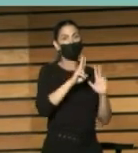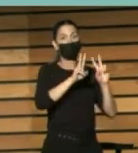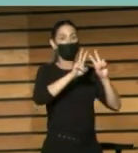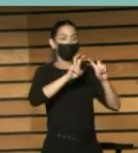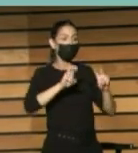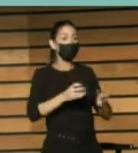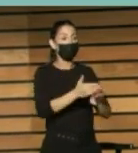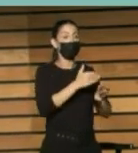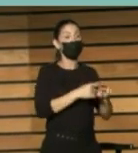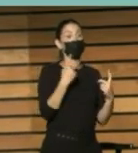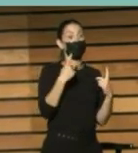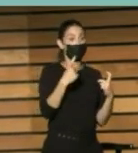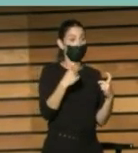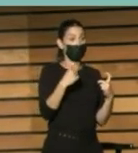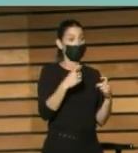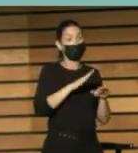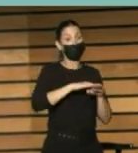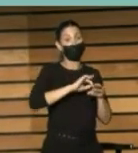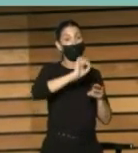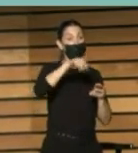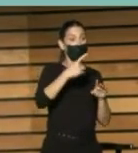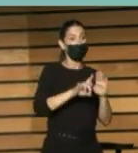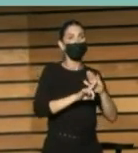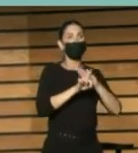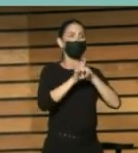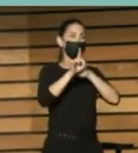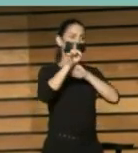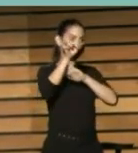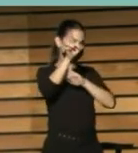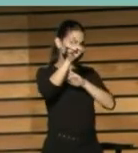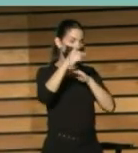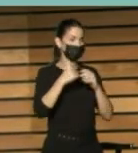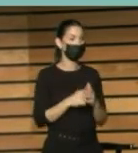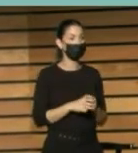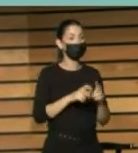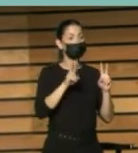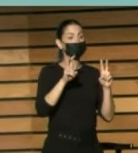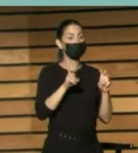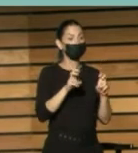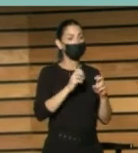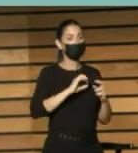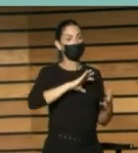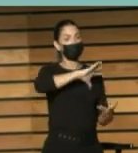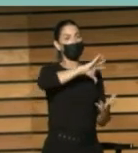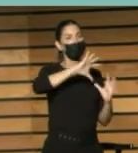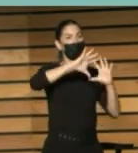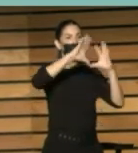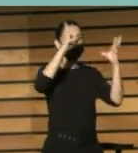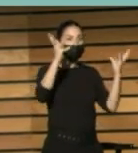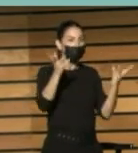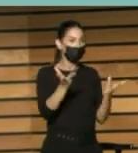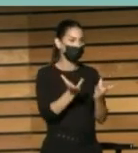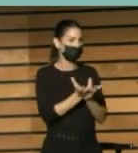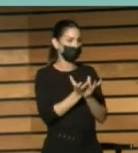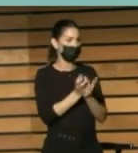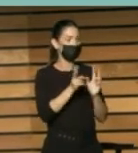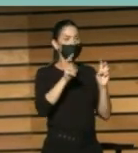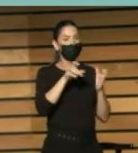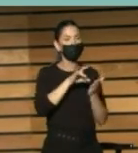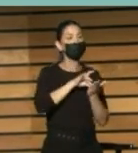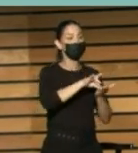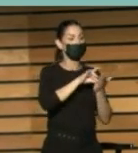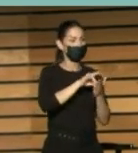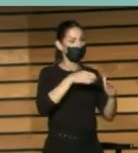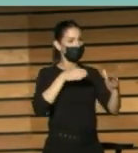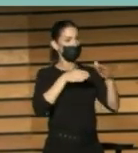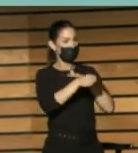previos de cómo podemos mejorar. La universalidad en el acceso a los servicios